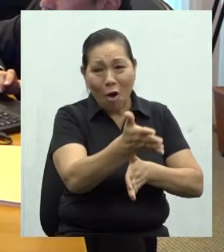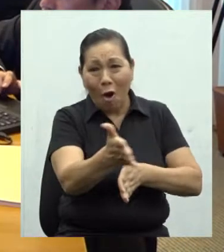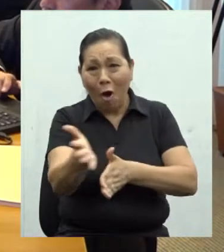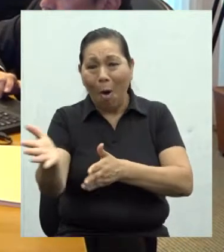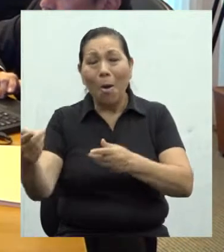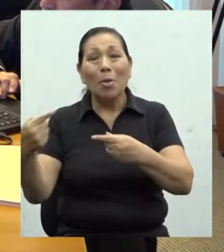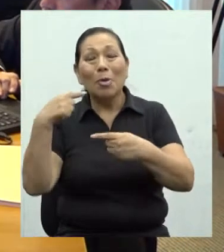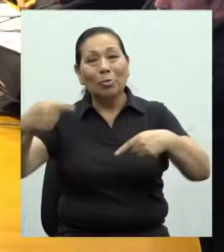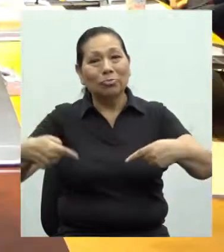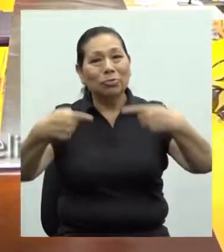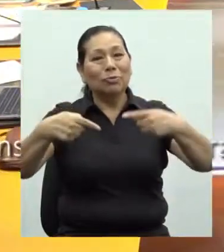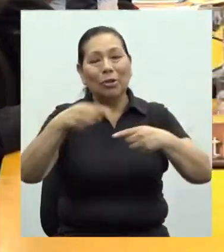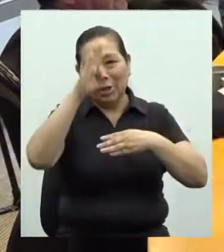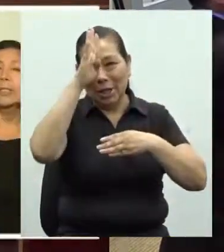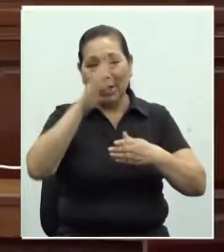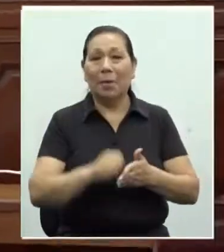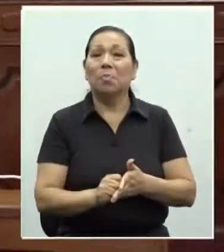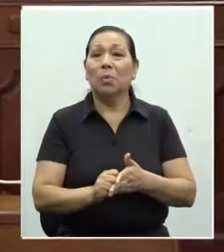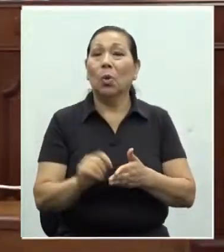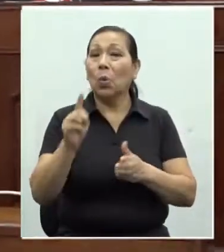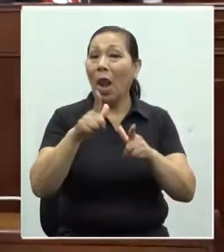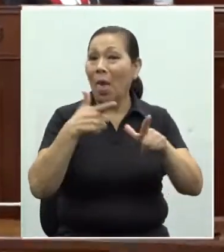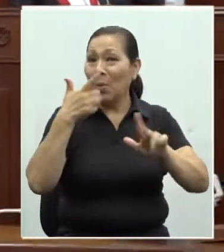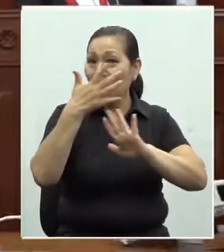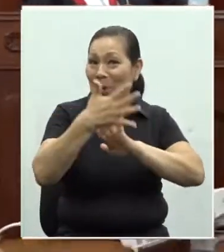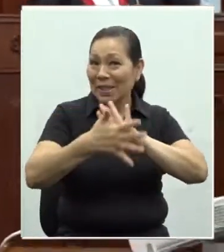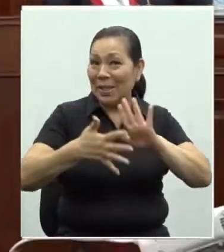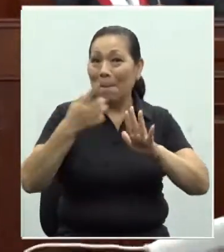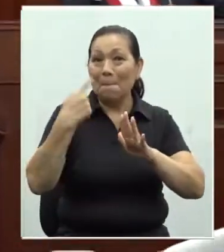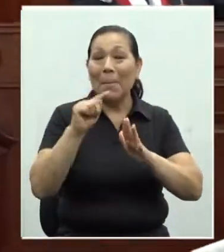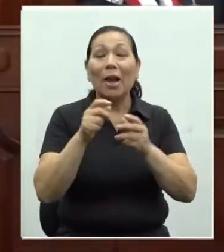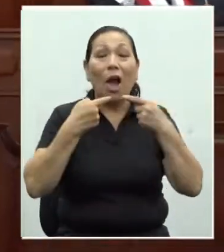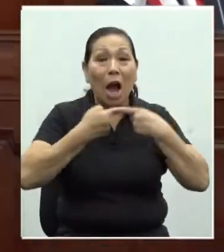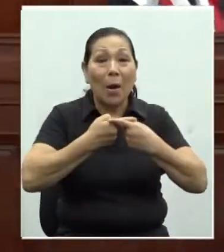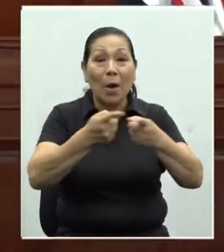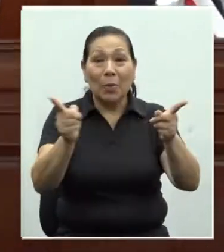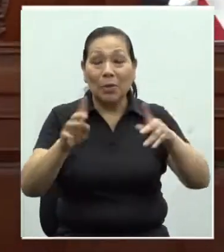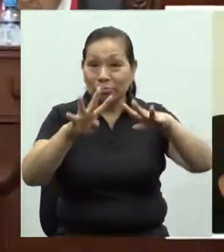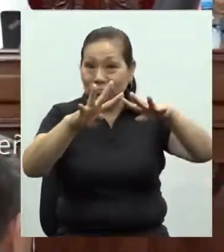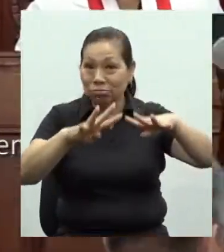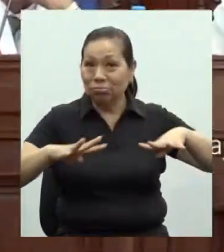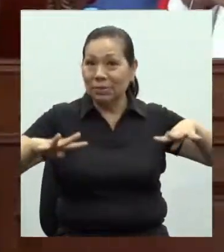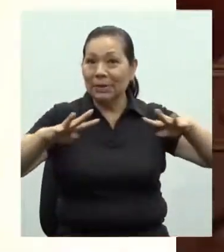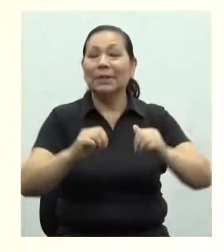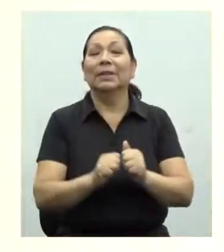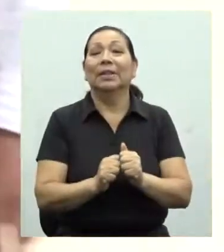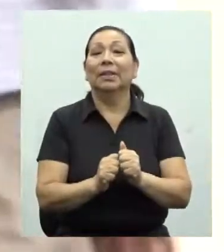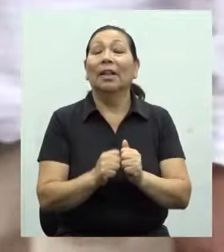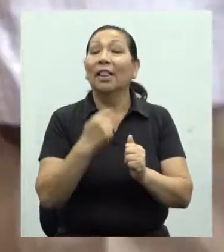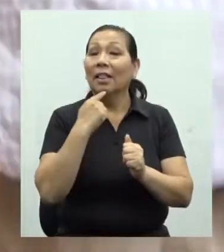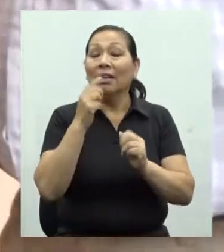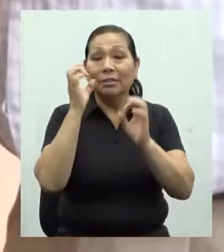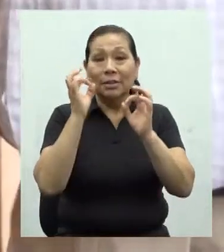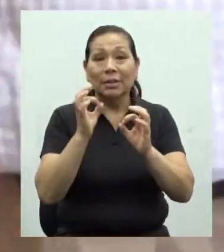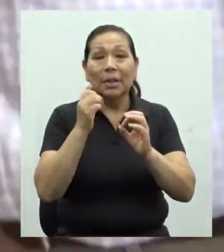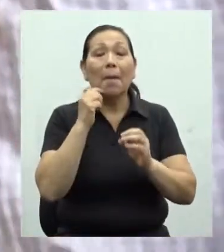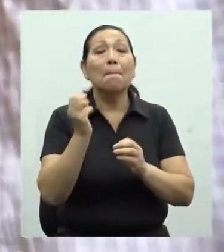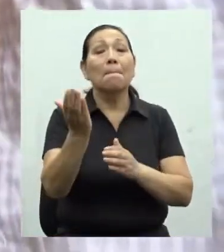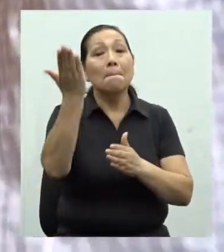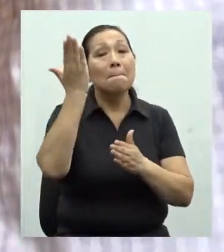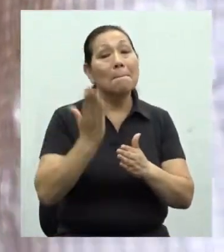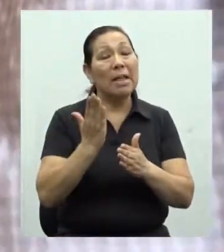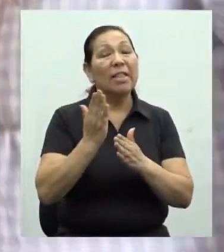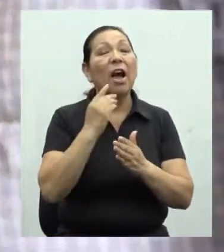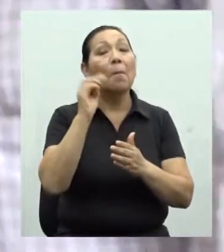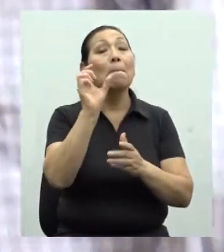y pelea de gallos. Usan lenguaje de señas para difusión de audiencias. Declaran fundada demanda